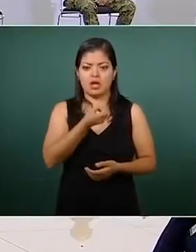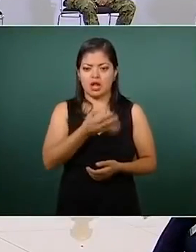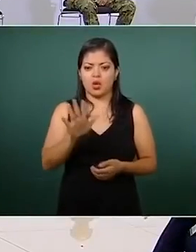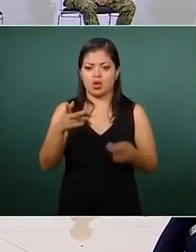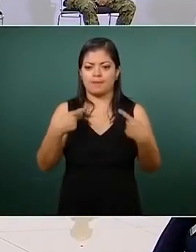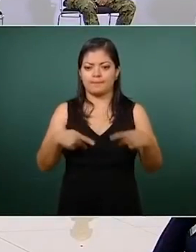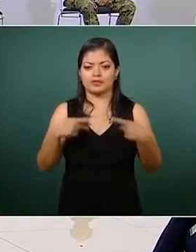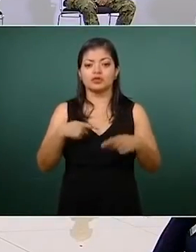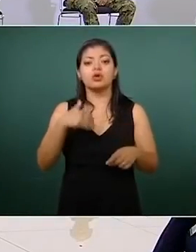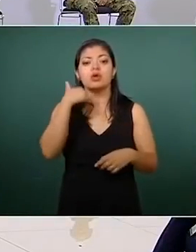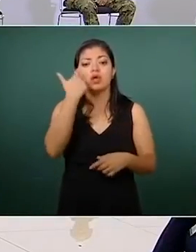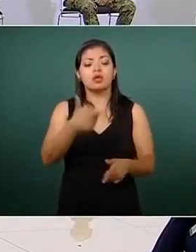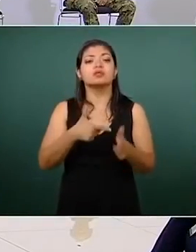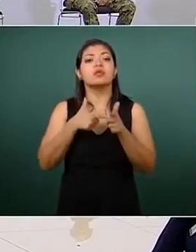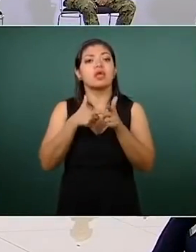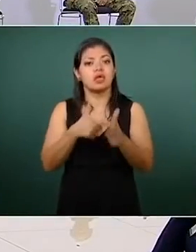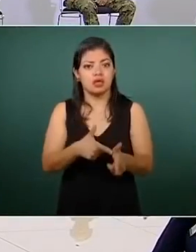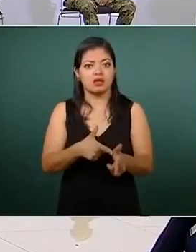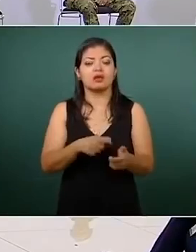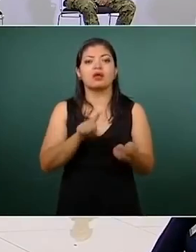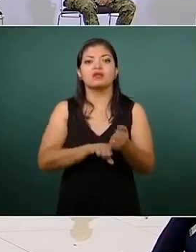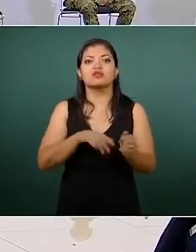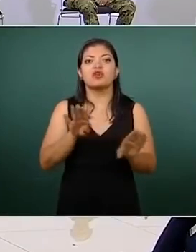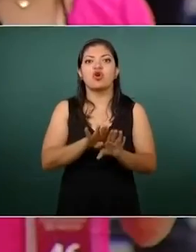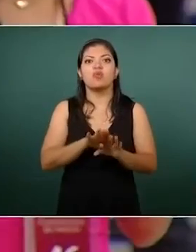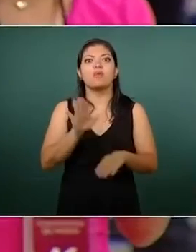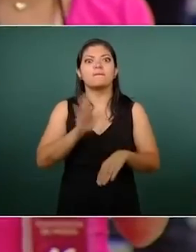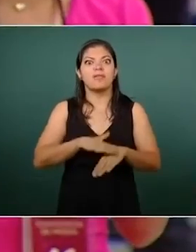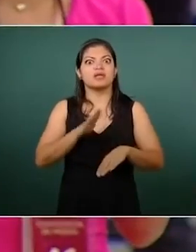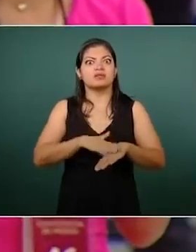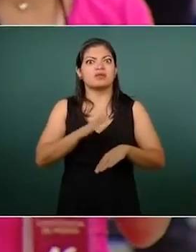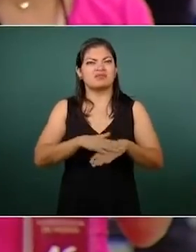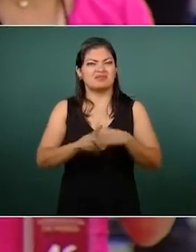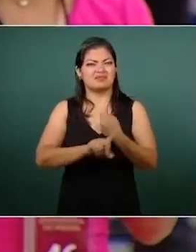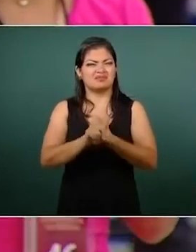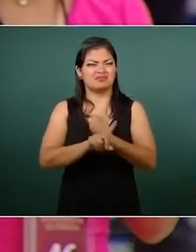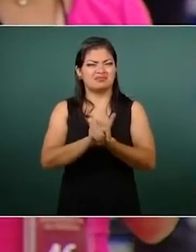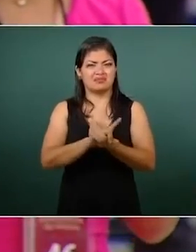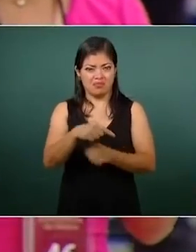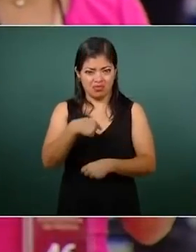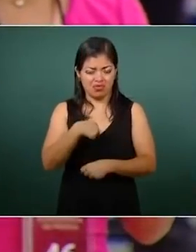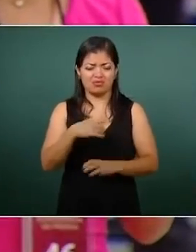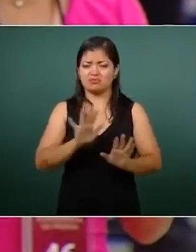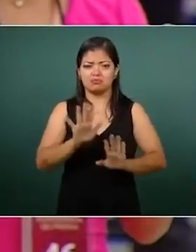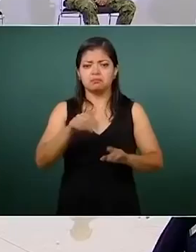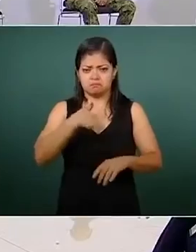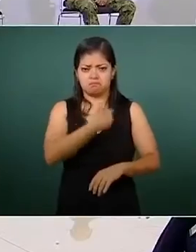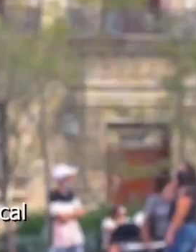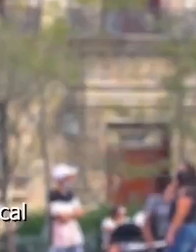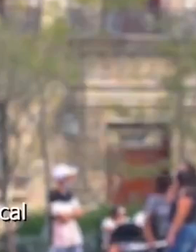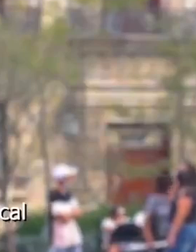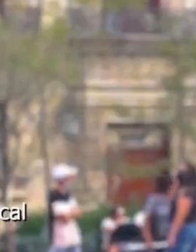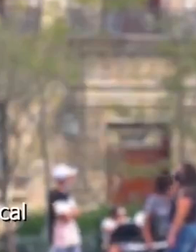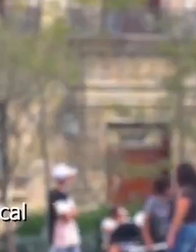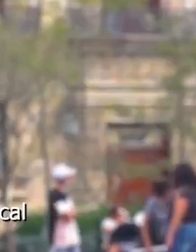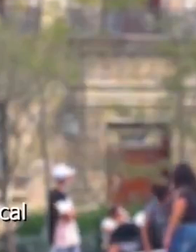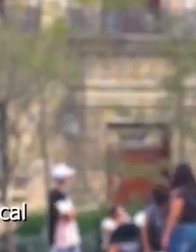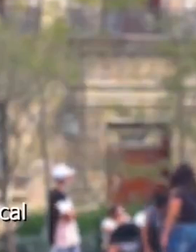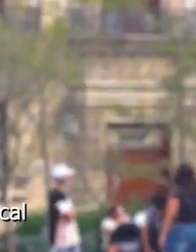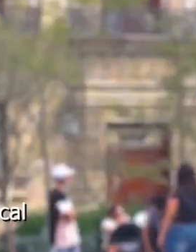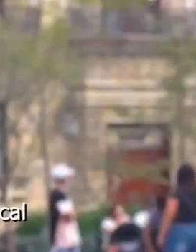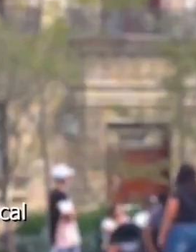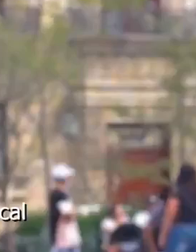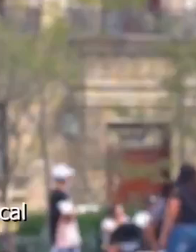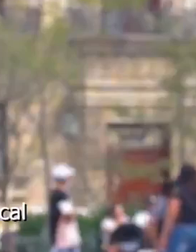escucho, quieren seguir echándole leña al fuego. No le voy a entrar. Yo al presidente lo respeto y lo aprecio. Junto a ella,